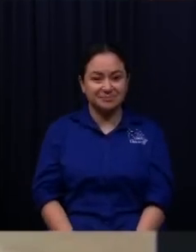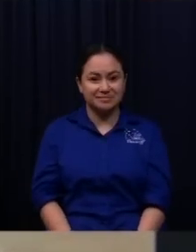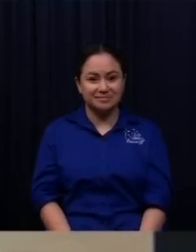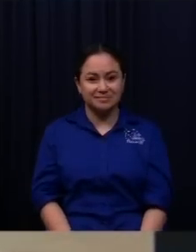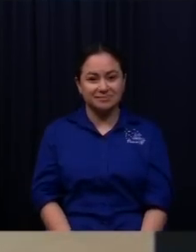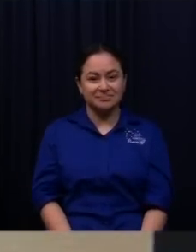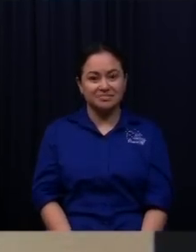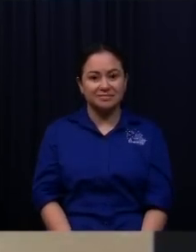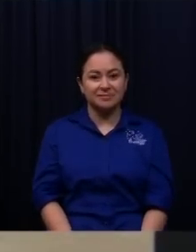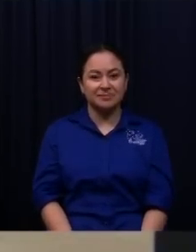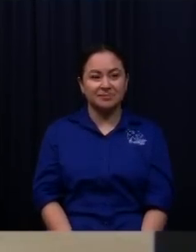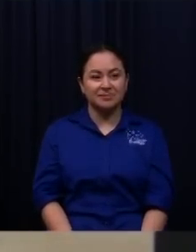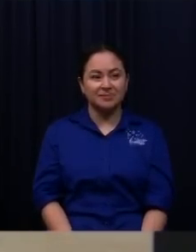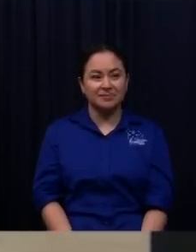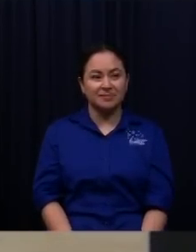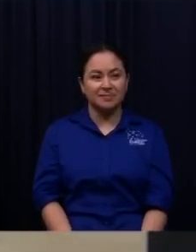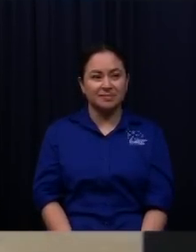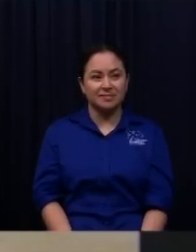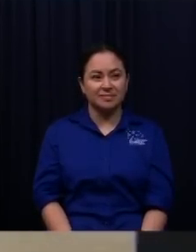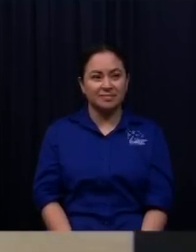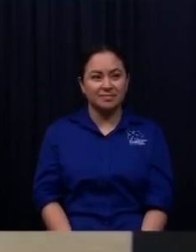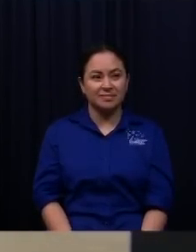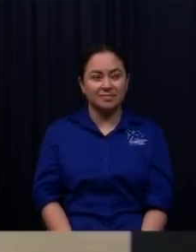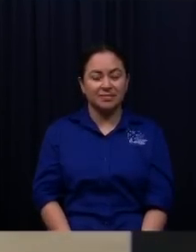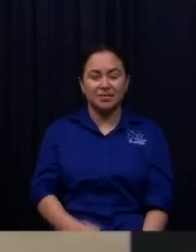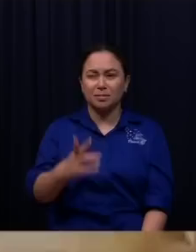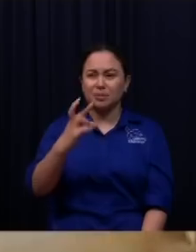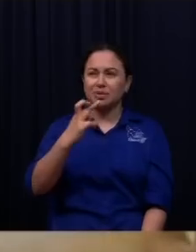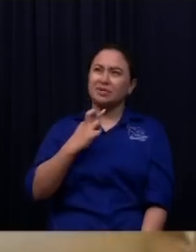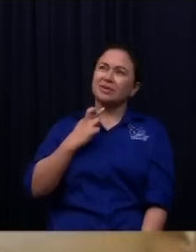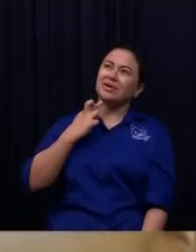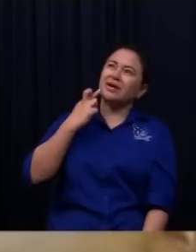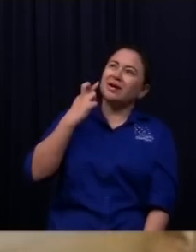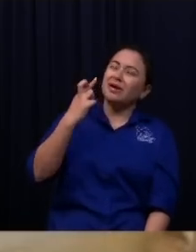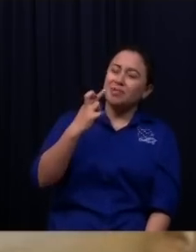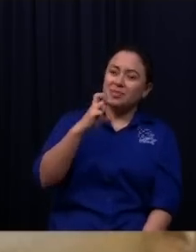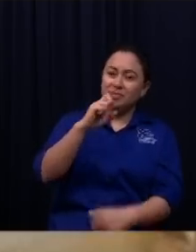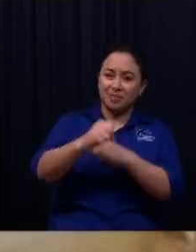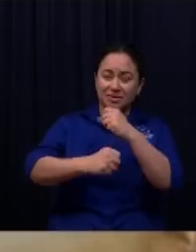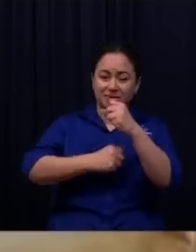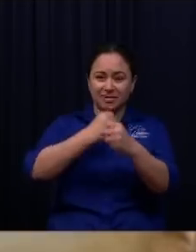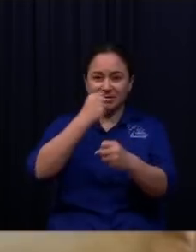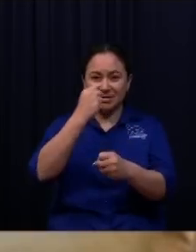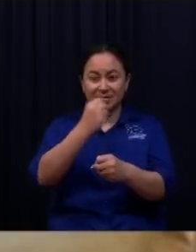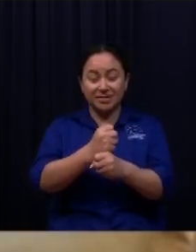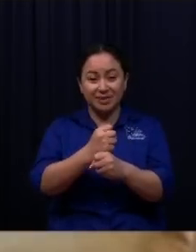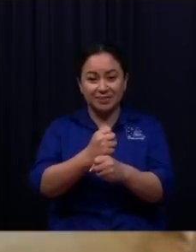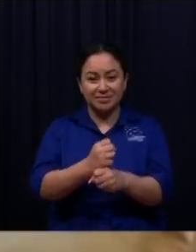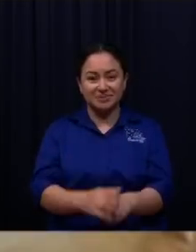A mí me gustaría un día decir, proclamo el año del arrebatamiento.